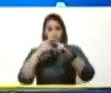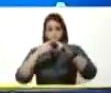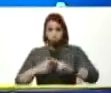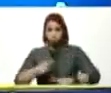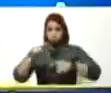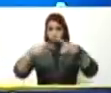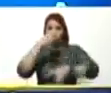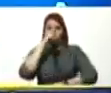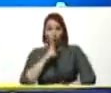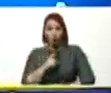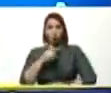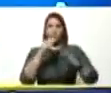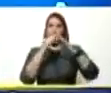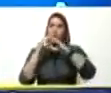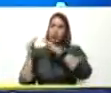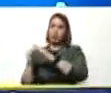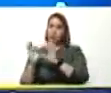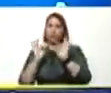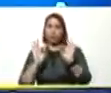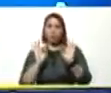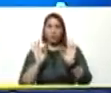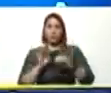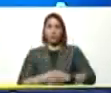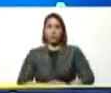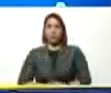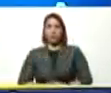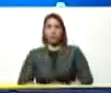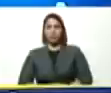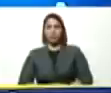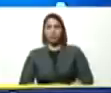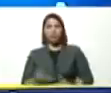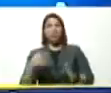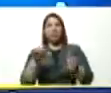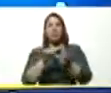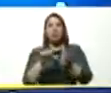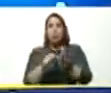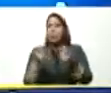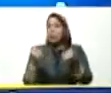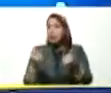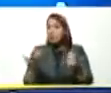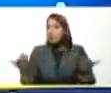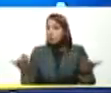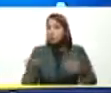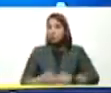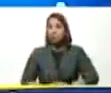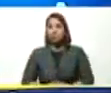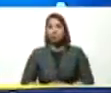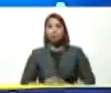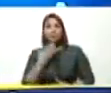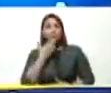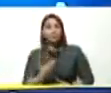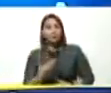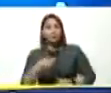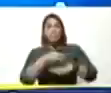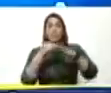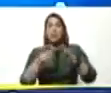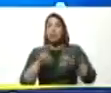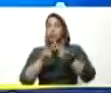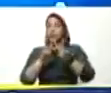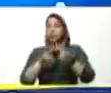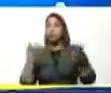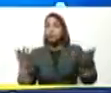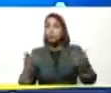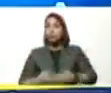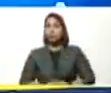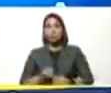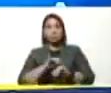próximo año para las viviendas específicamente. ¿De dónde vamos a sacar ese billetal que me está pidiendo el ministro Villarroel?